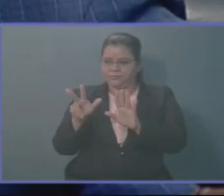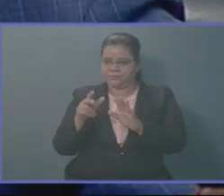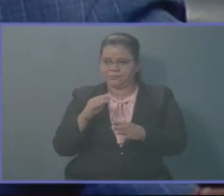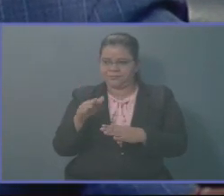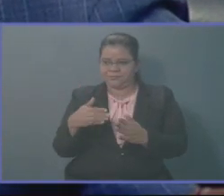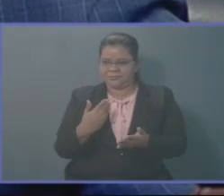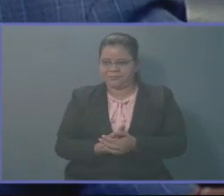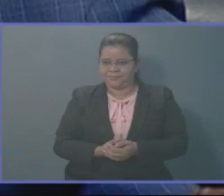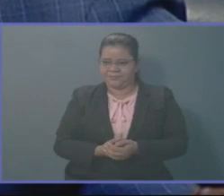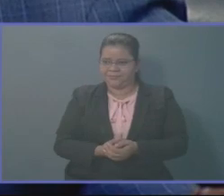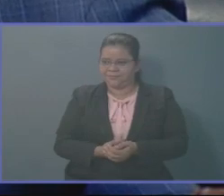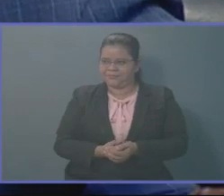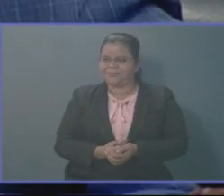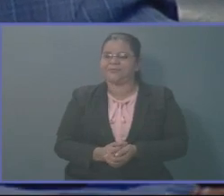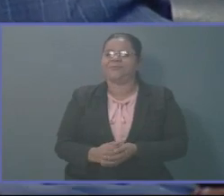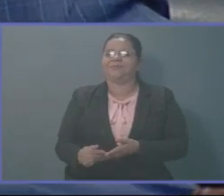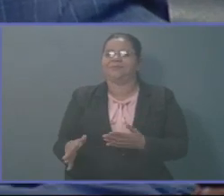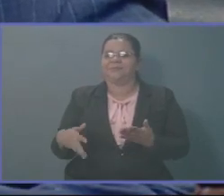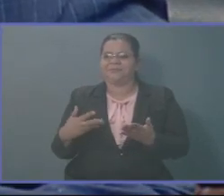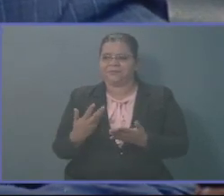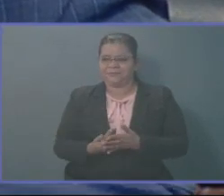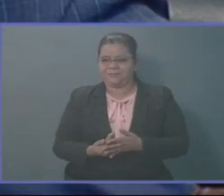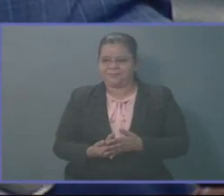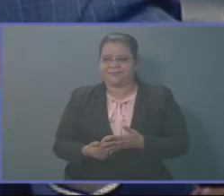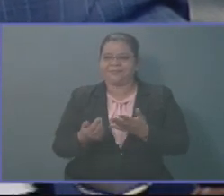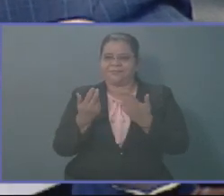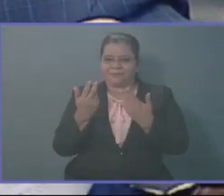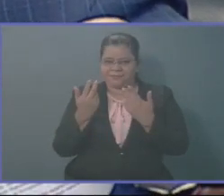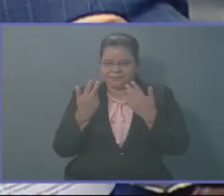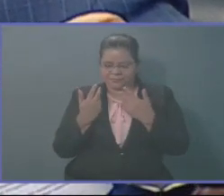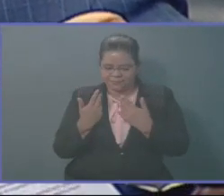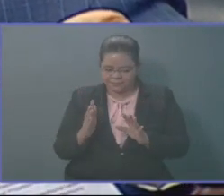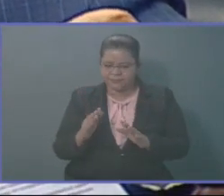hace referencia en el considerando 2. Por tanto,